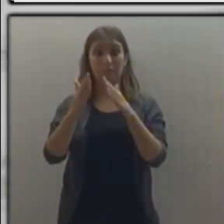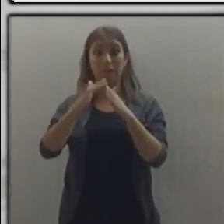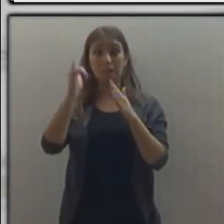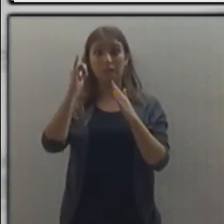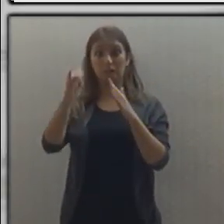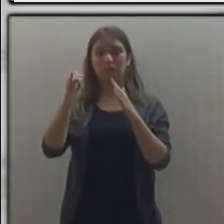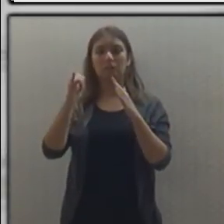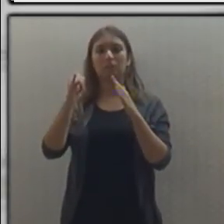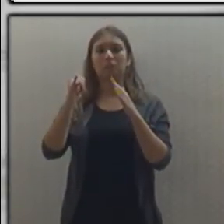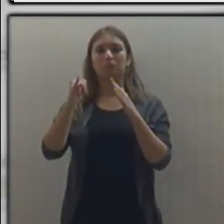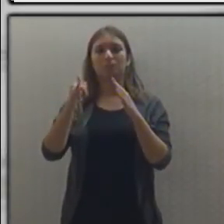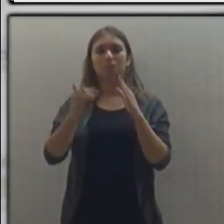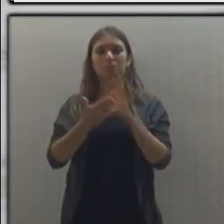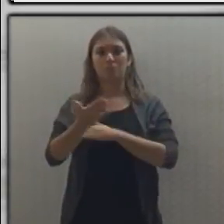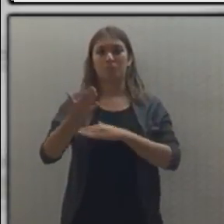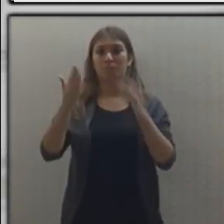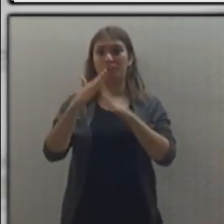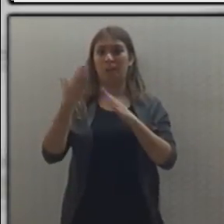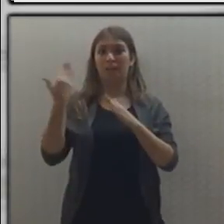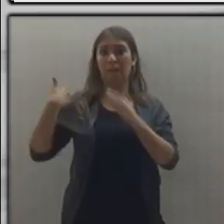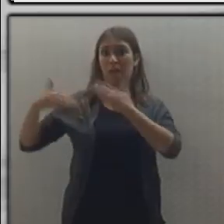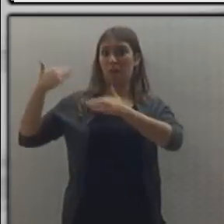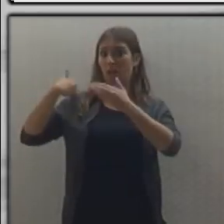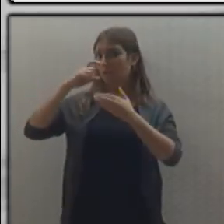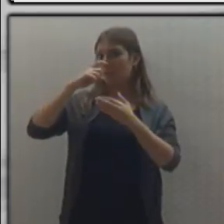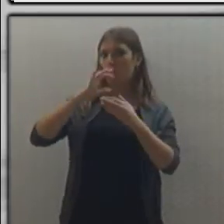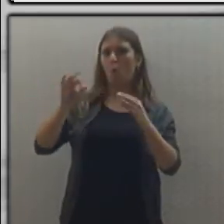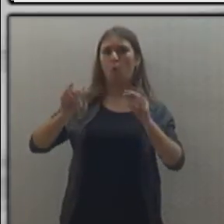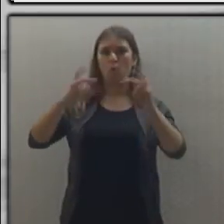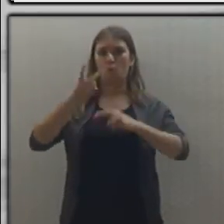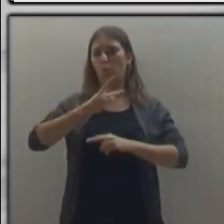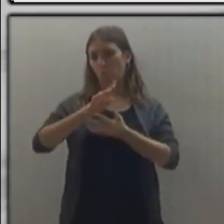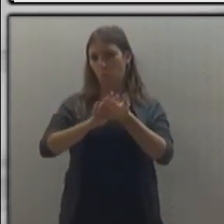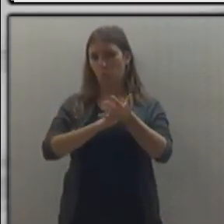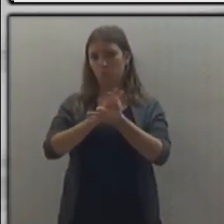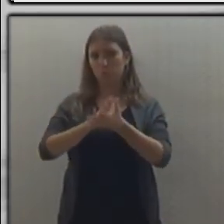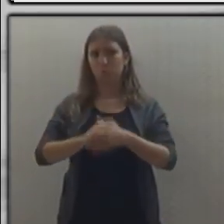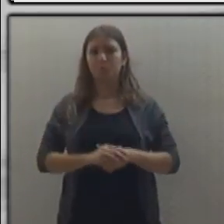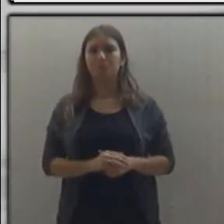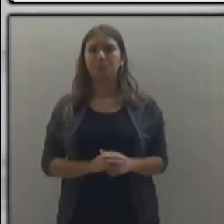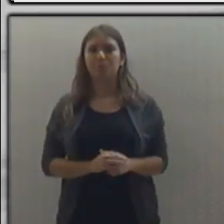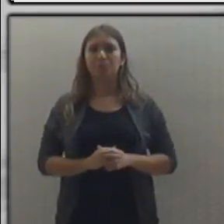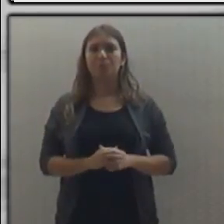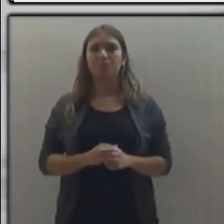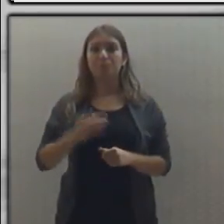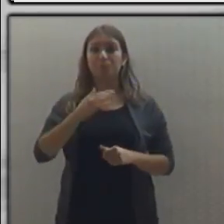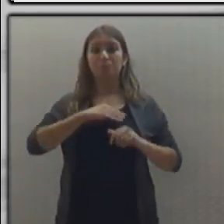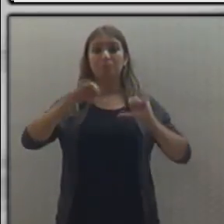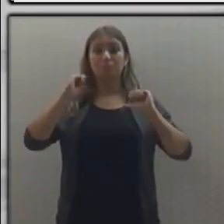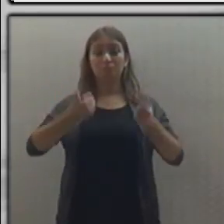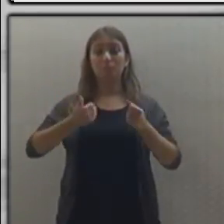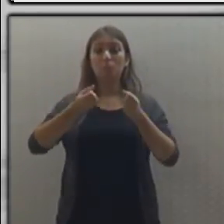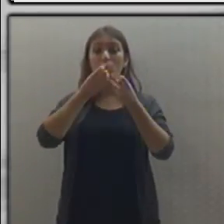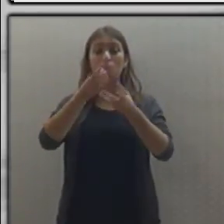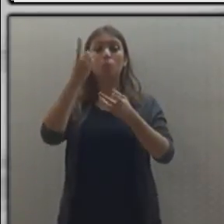a desarrollar en viviendas ya existentes como en viviendas nuevas, ¿no? Yo quería empezar con un caso, con una